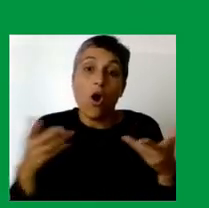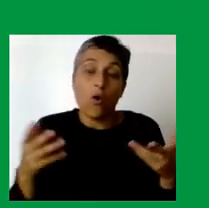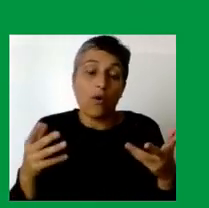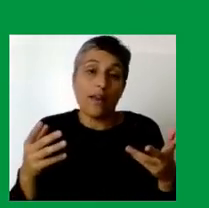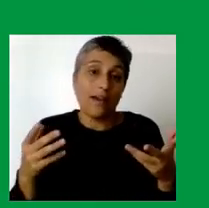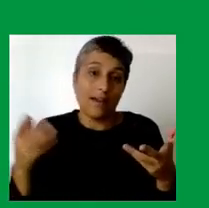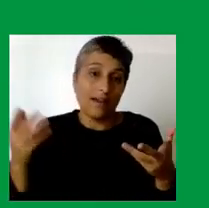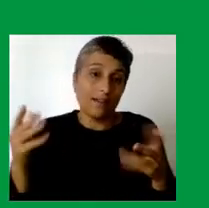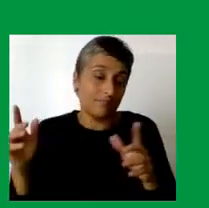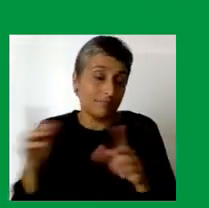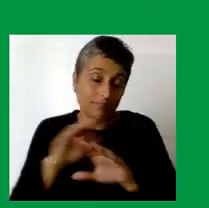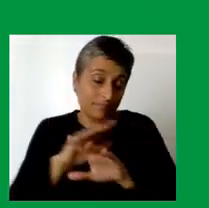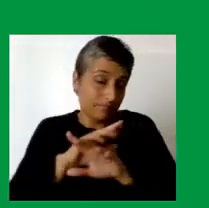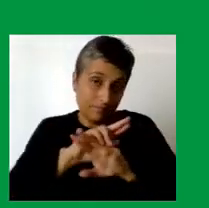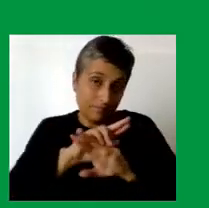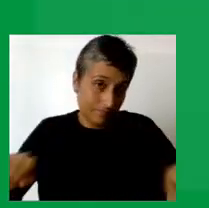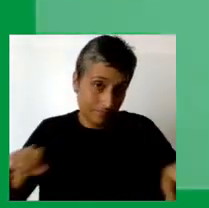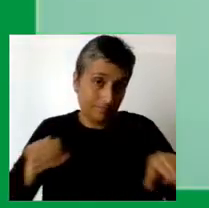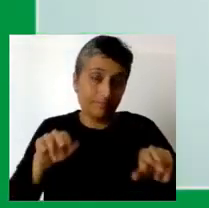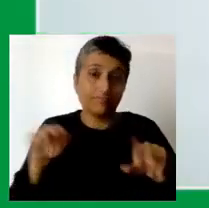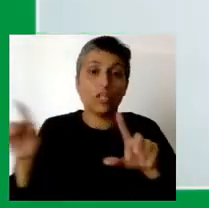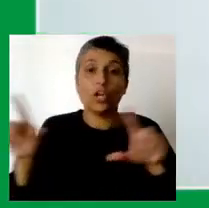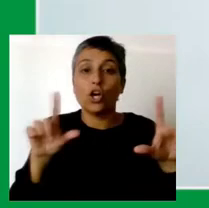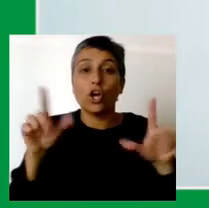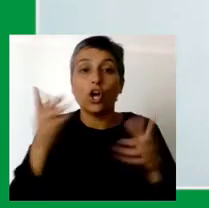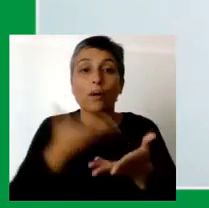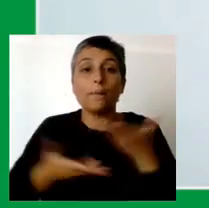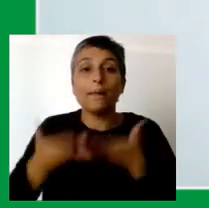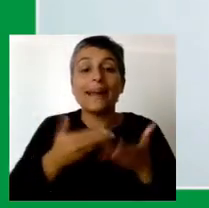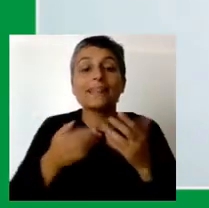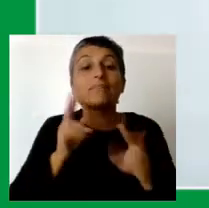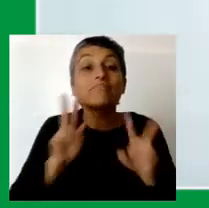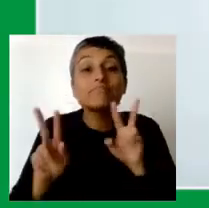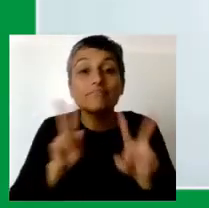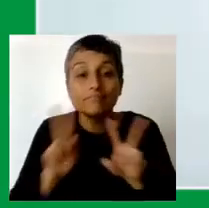pantalla para, bueno, ver si